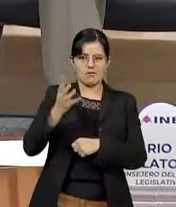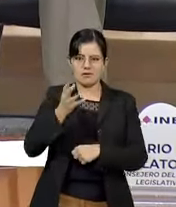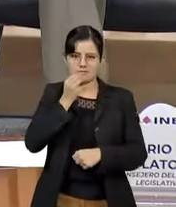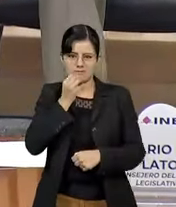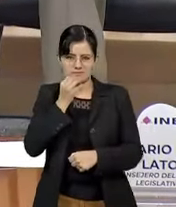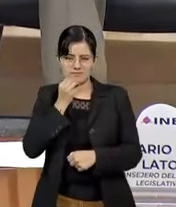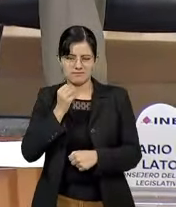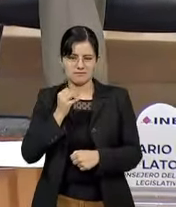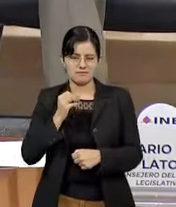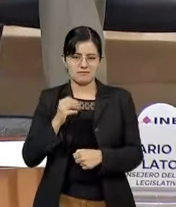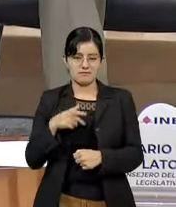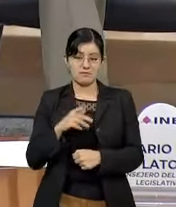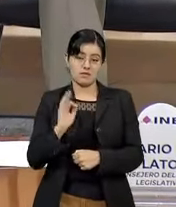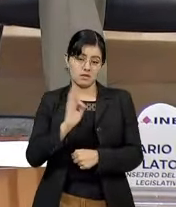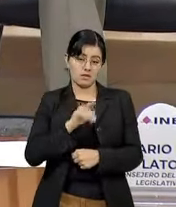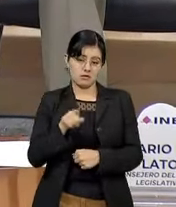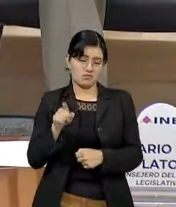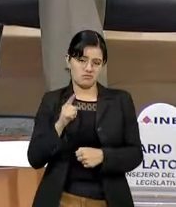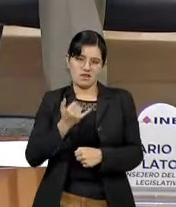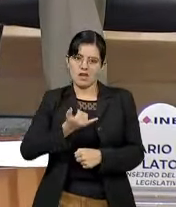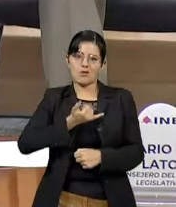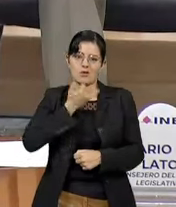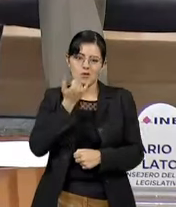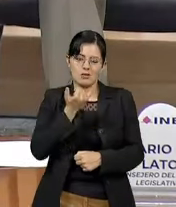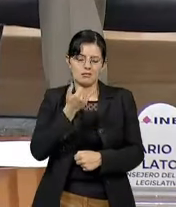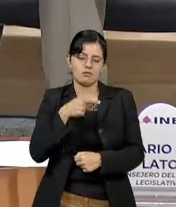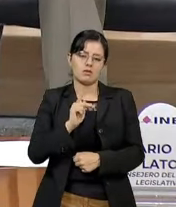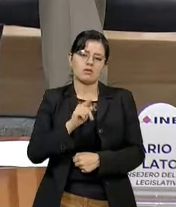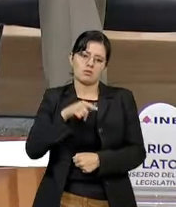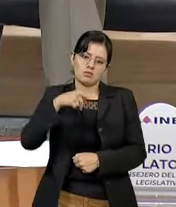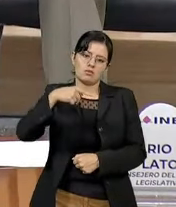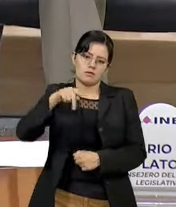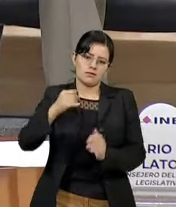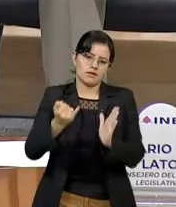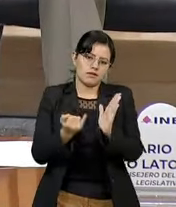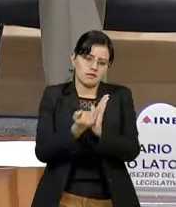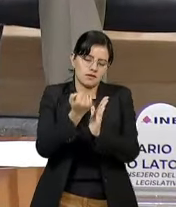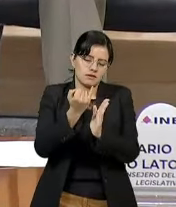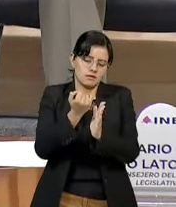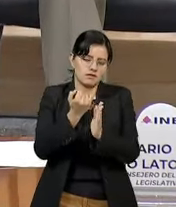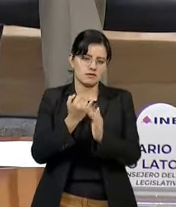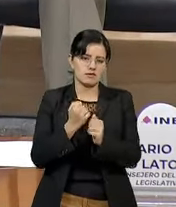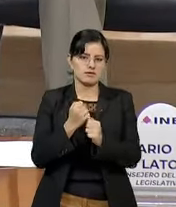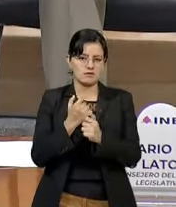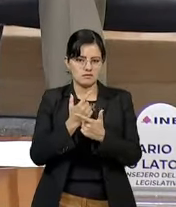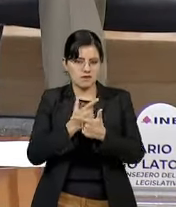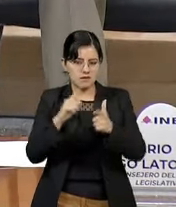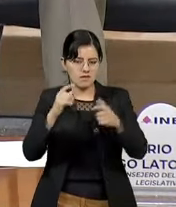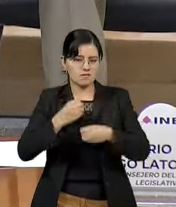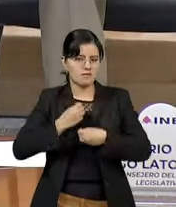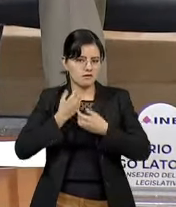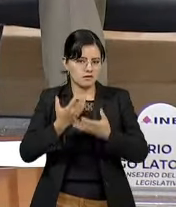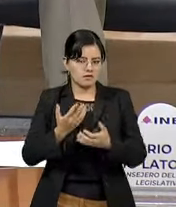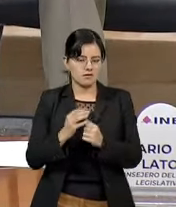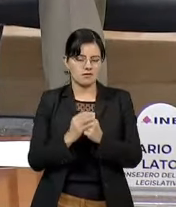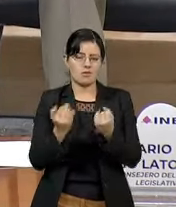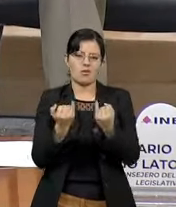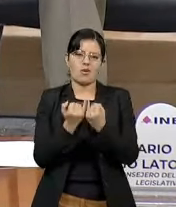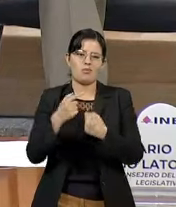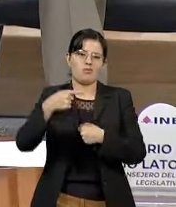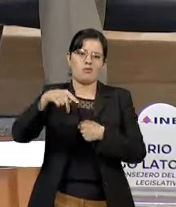razón pero en su libertad de expresión y más con el oficio al que se